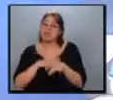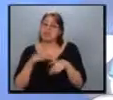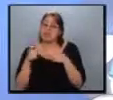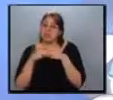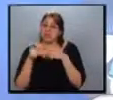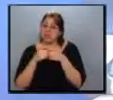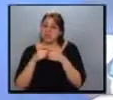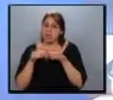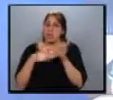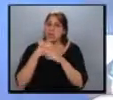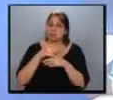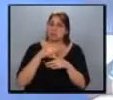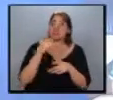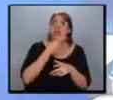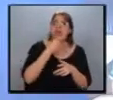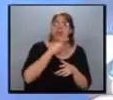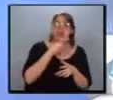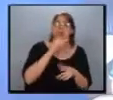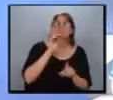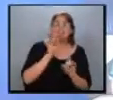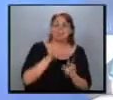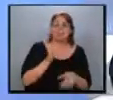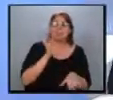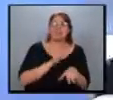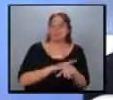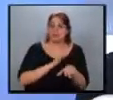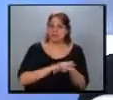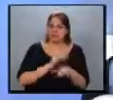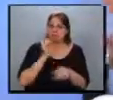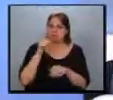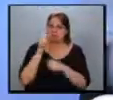eran responsables de esas empresas. Garfunkel era responsable